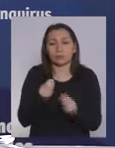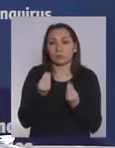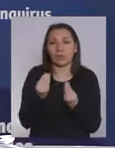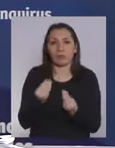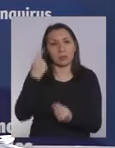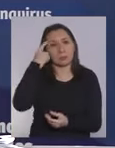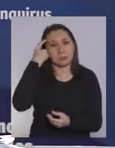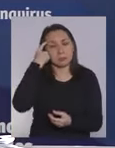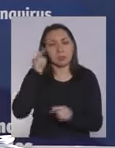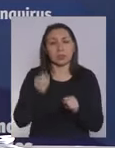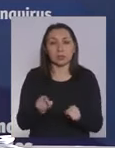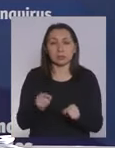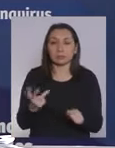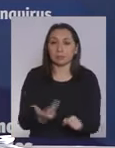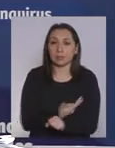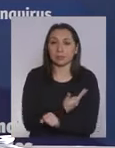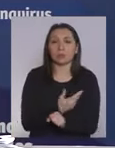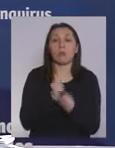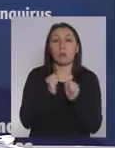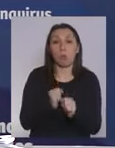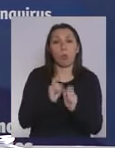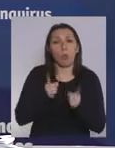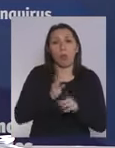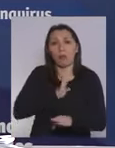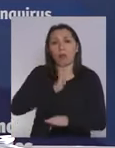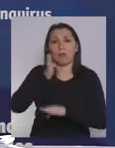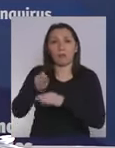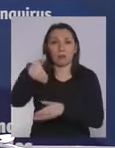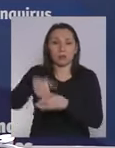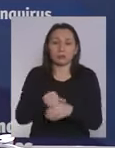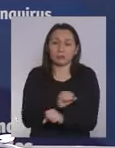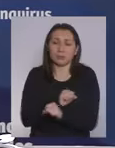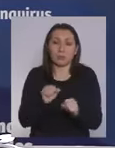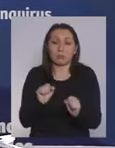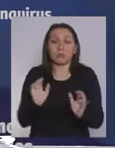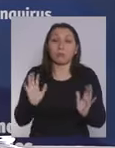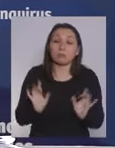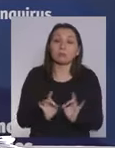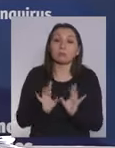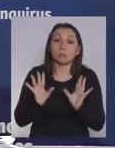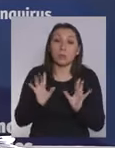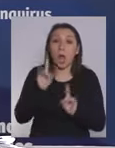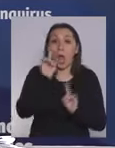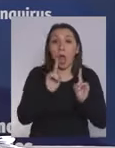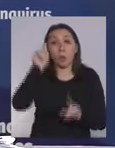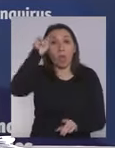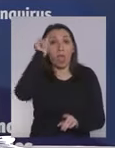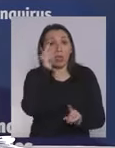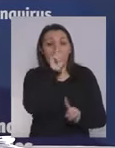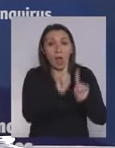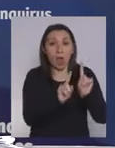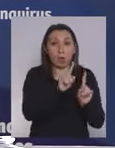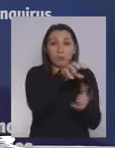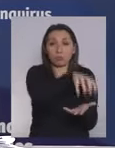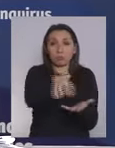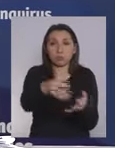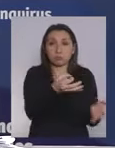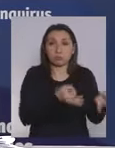que desgraciadamente pueda salir a votar a no ser que como lo han propuesto algunas entidades